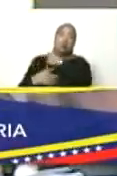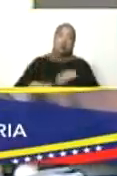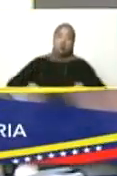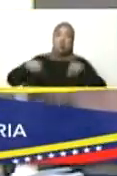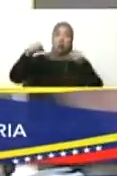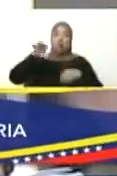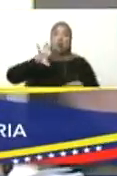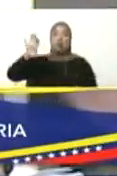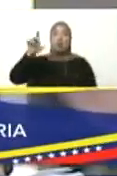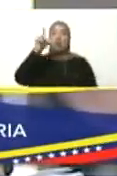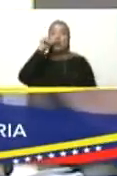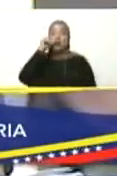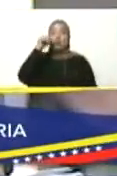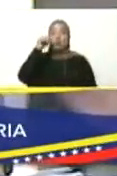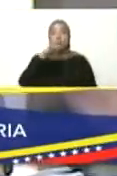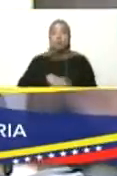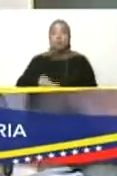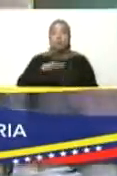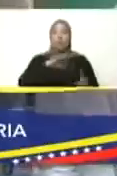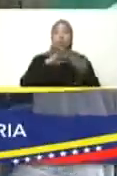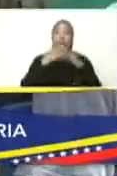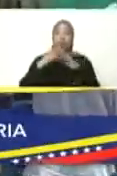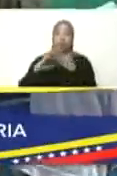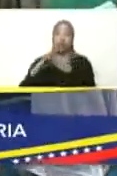momento en manos del poder comunal.